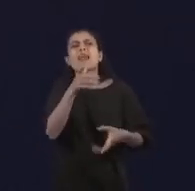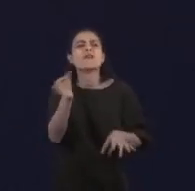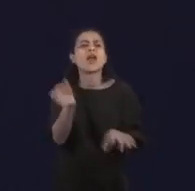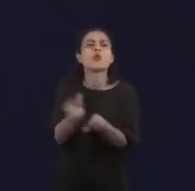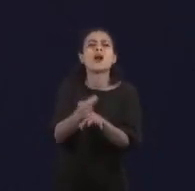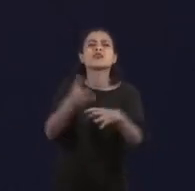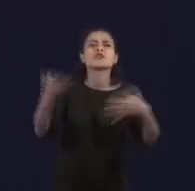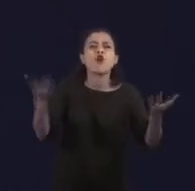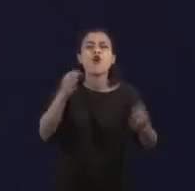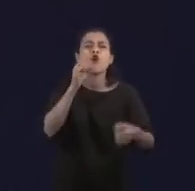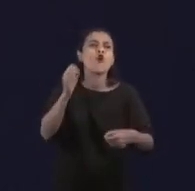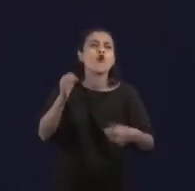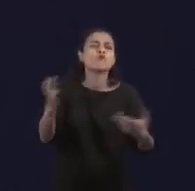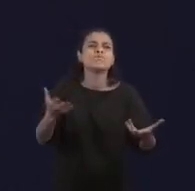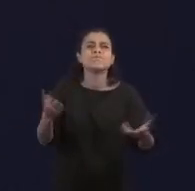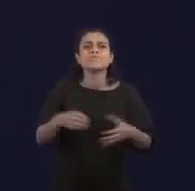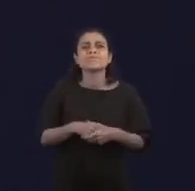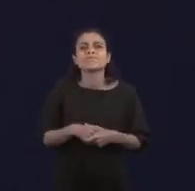solo la